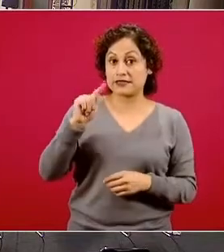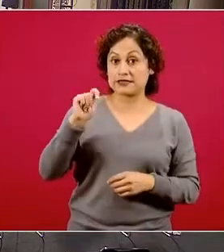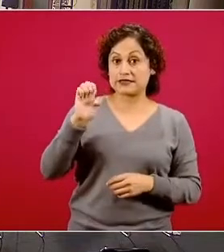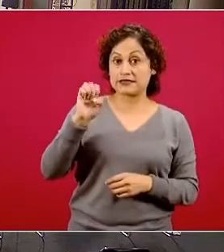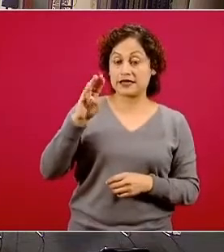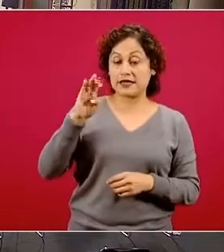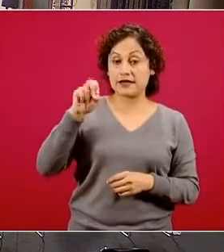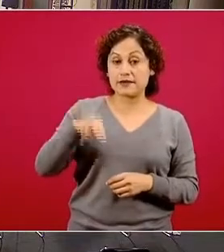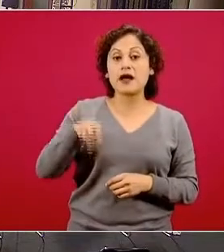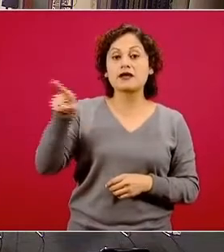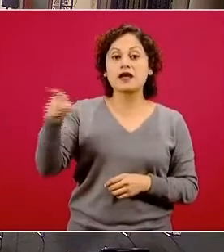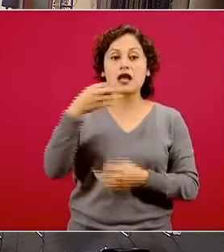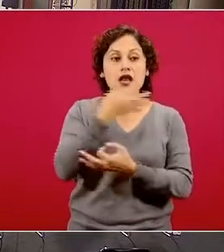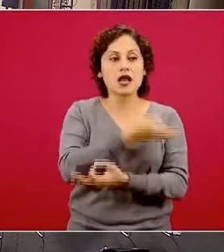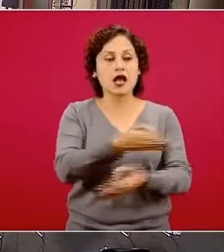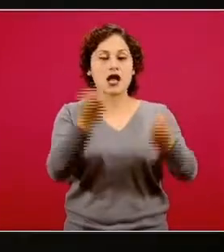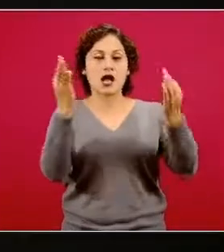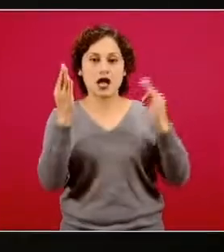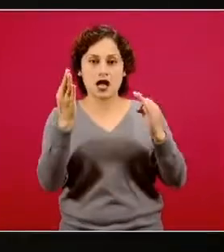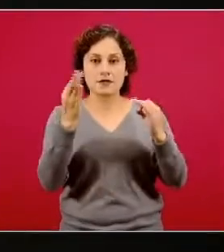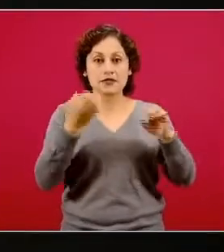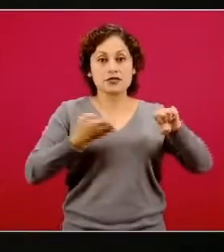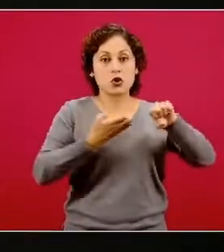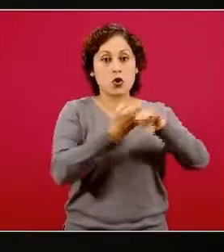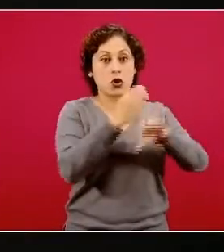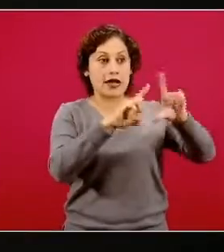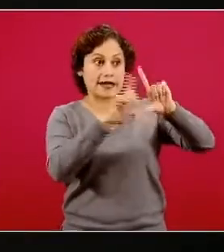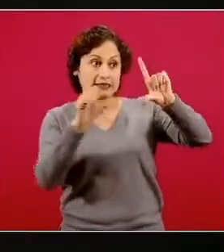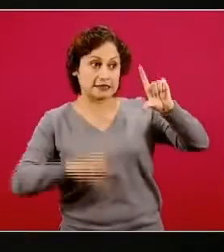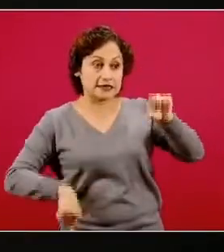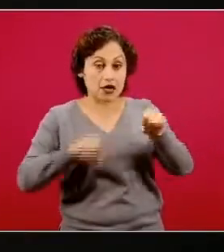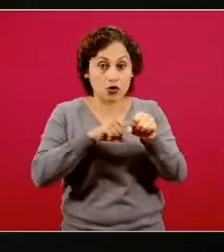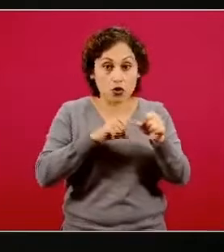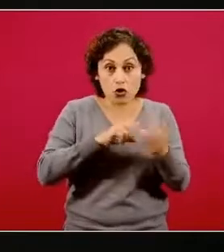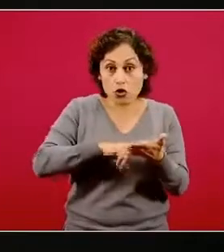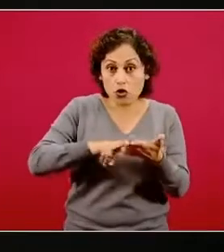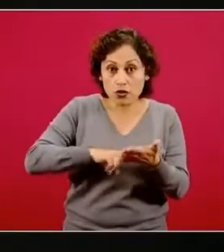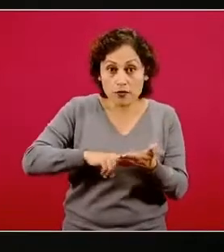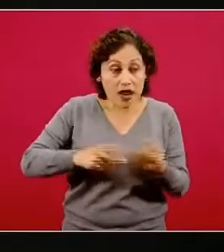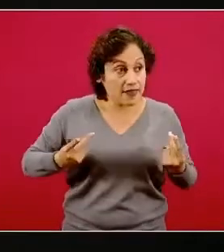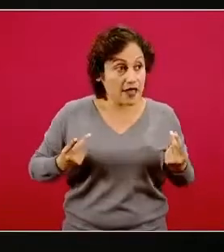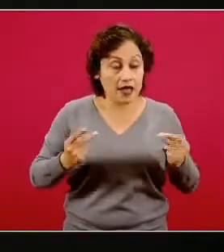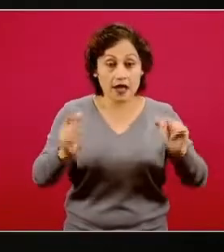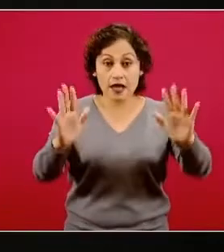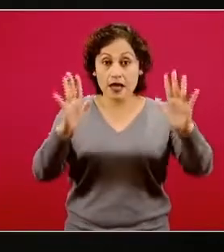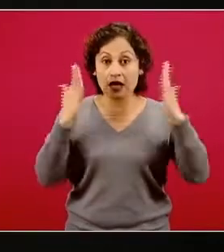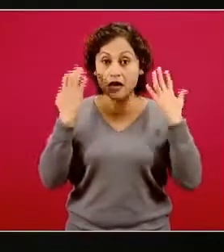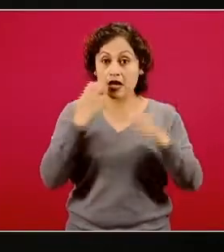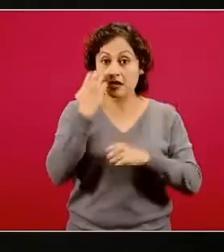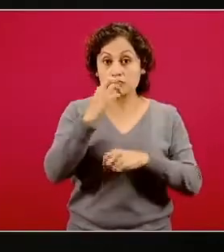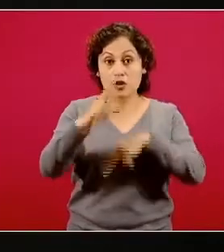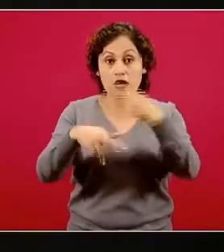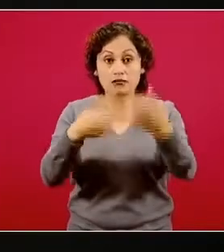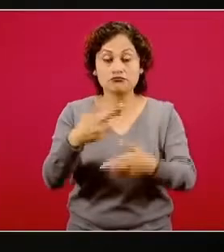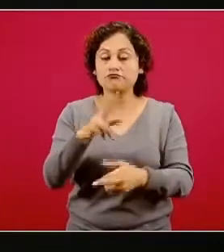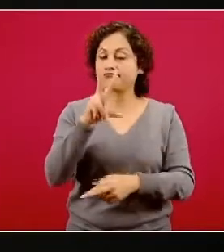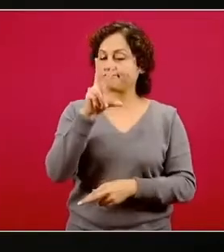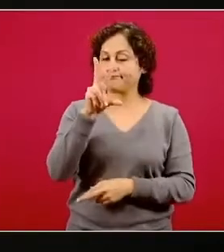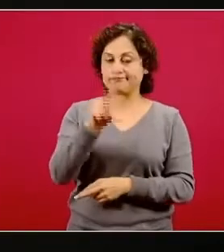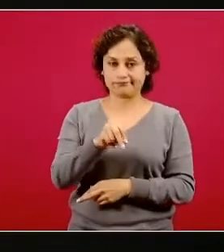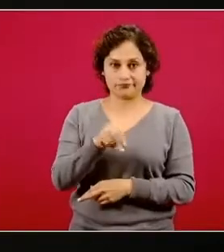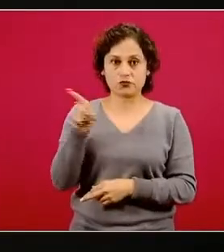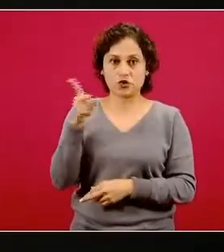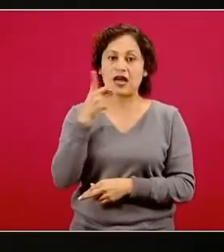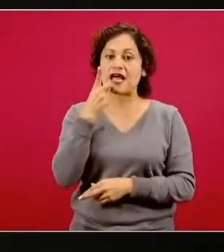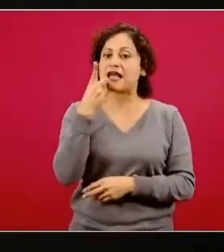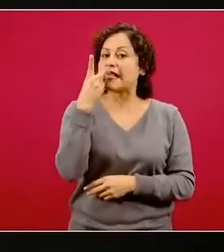clases en ninguna entidad que esté en semáforo verde. Actualmente solo está Campeche. Igual hace una semana el secretario dijo que se haría como